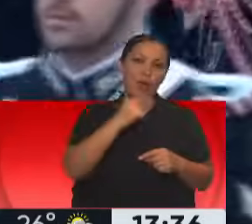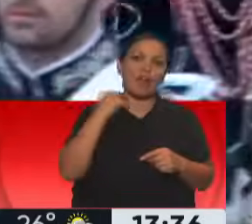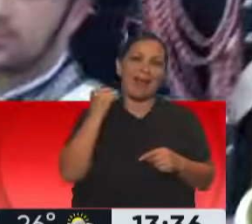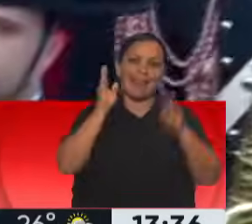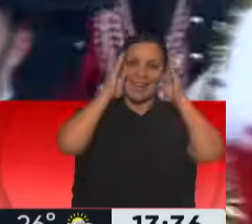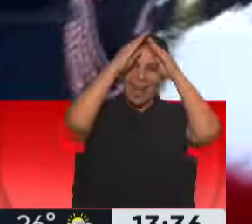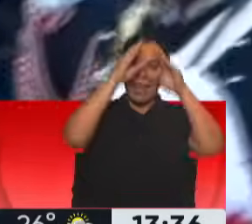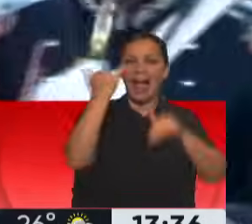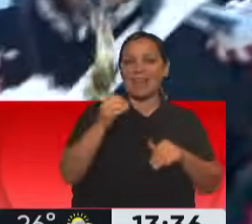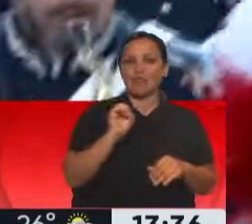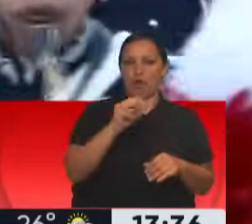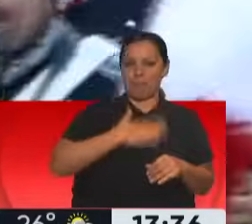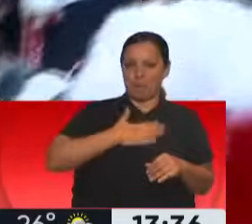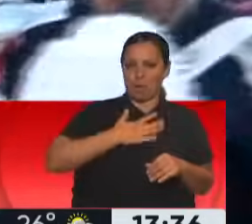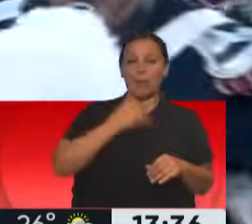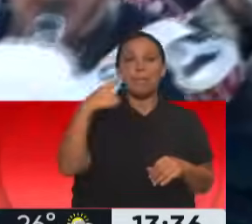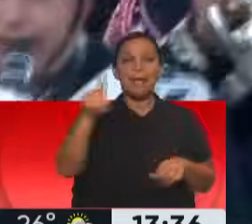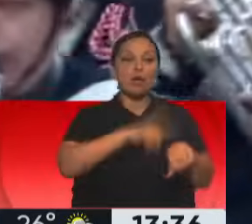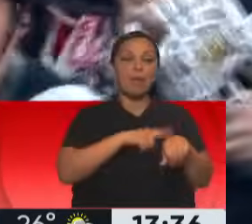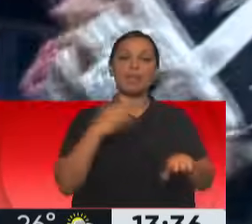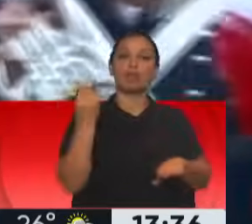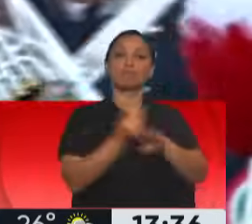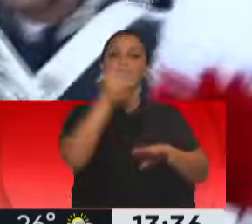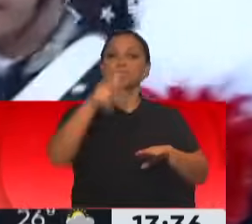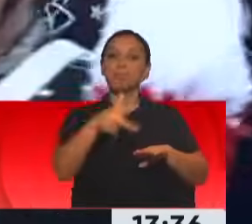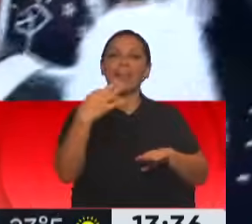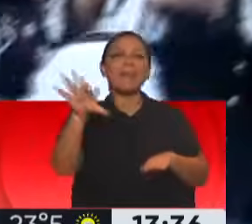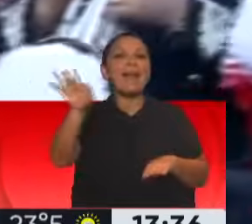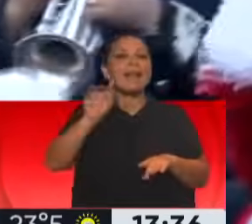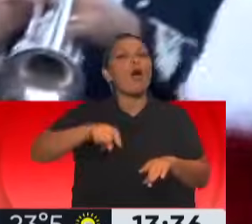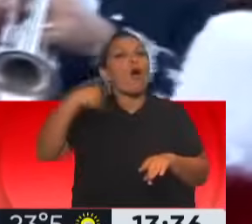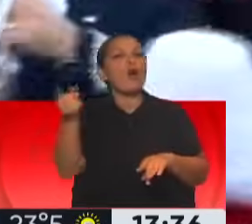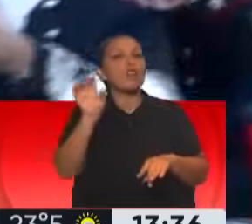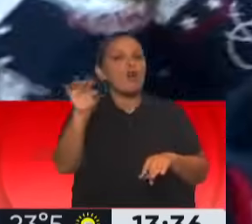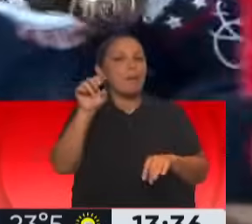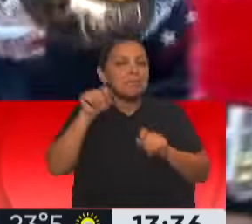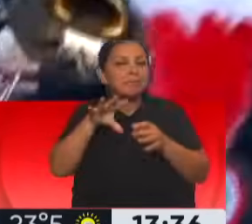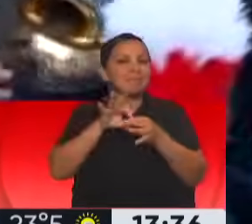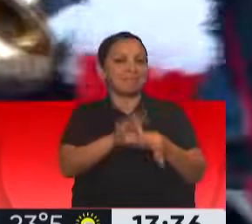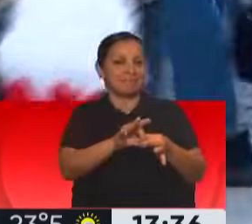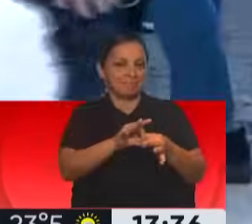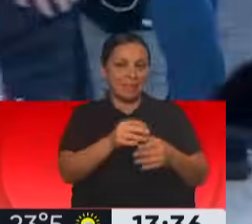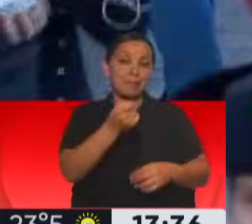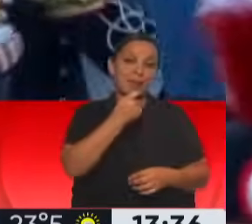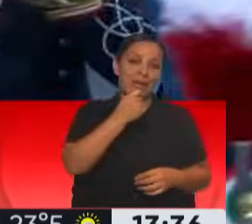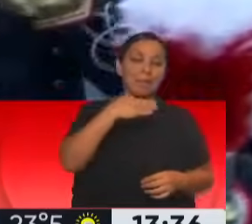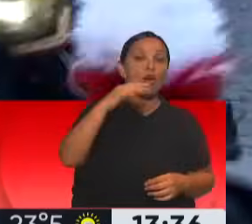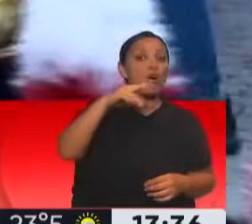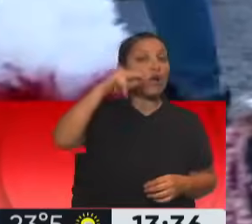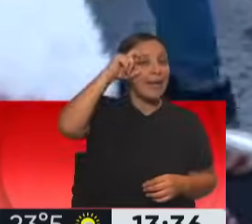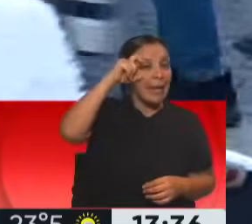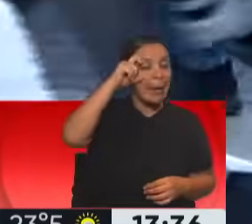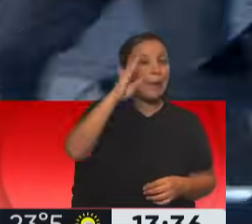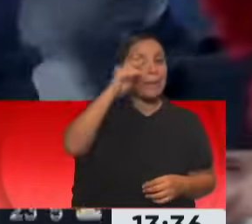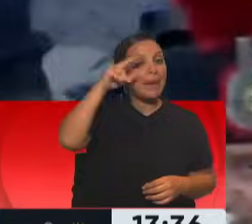el momento de la aceptación y presentación al mundo eligen un nombre pontificio. En el caso de Jorge Bergoglio era